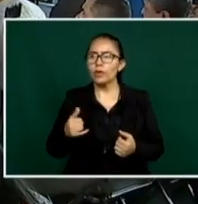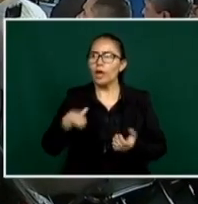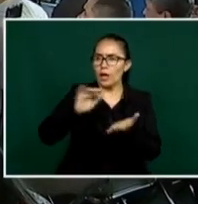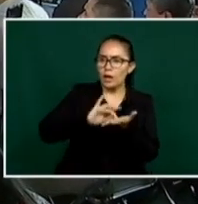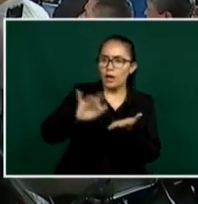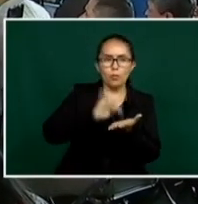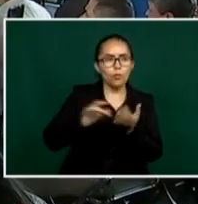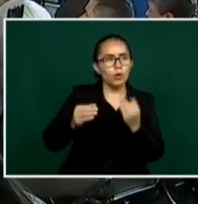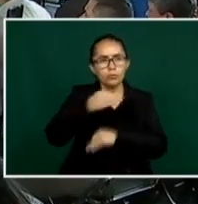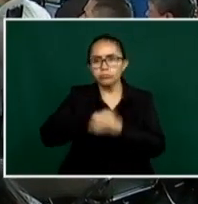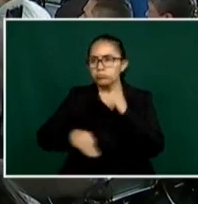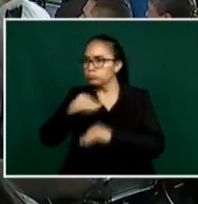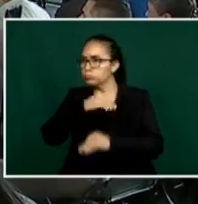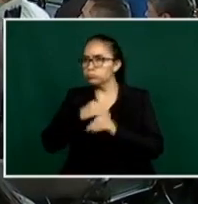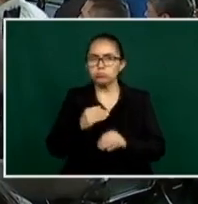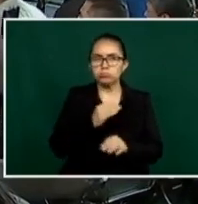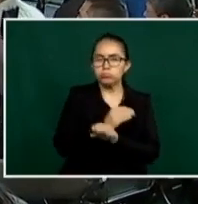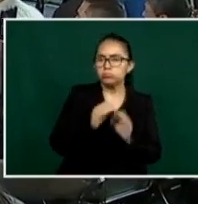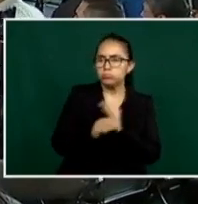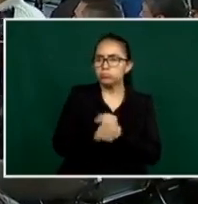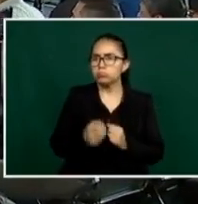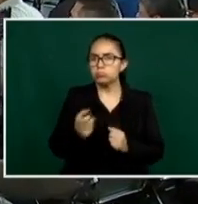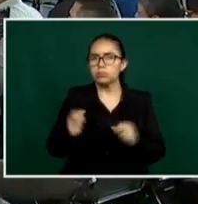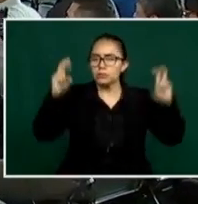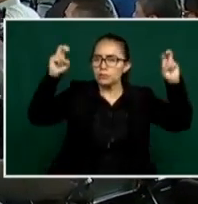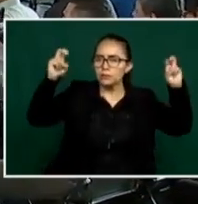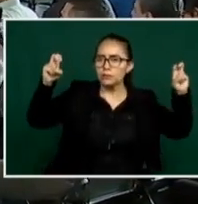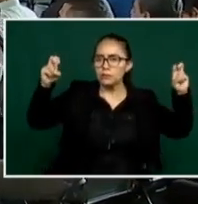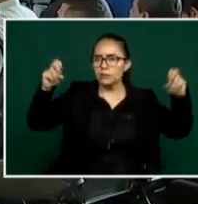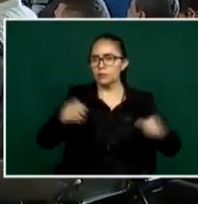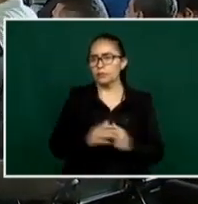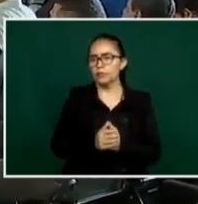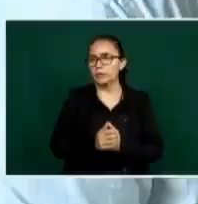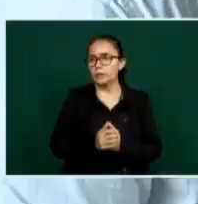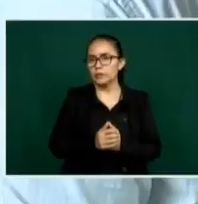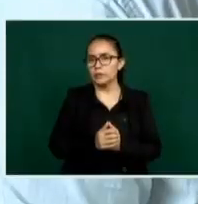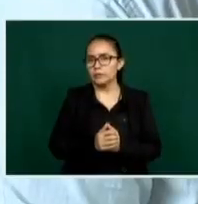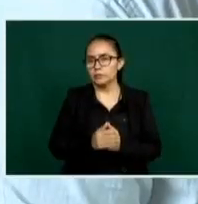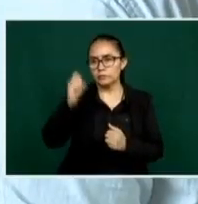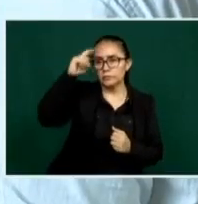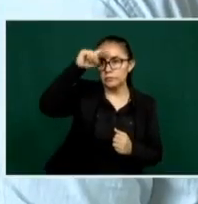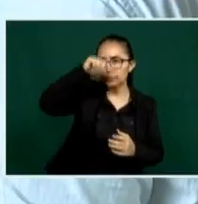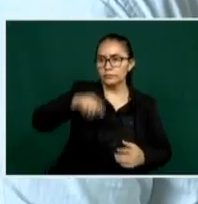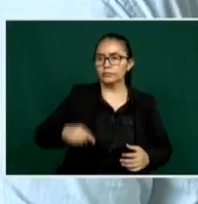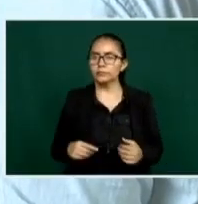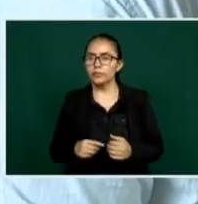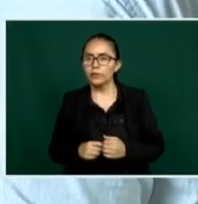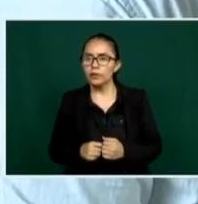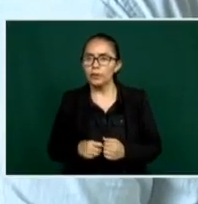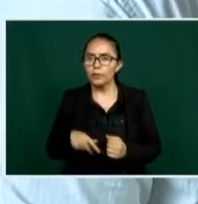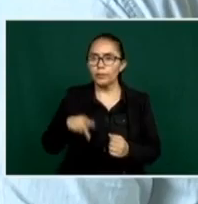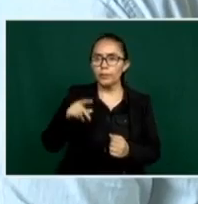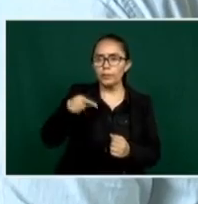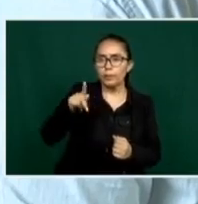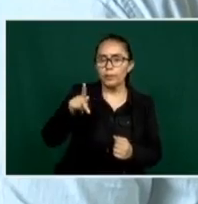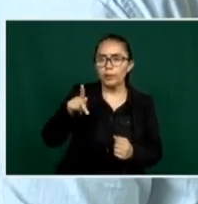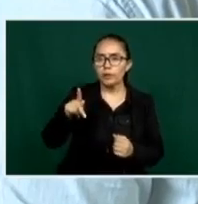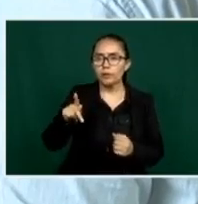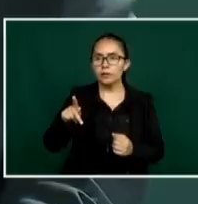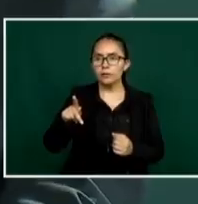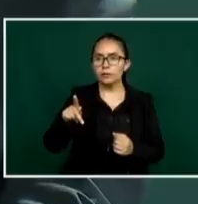apoyar en todo. Este tema que está planteando lo vamos a ver. Para eso